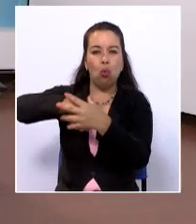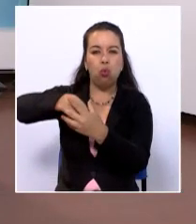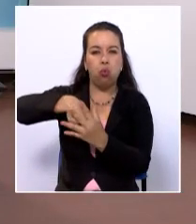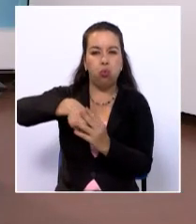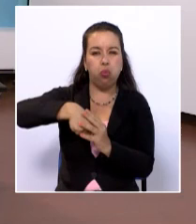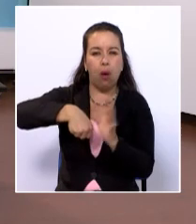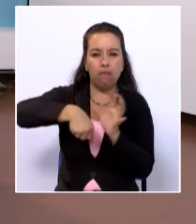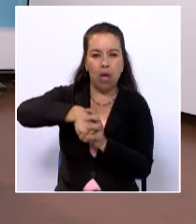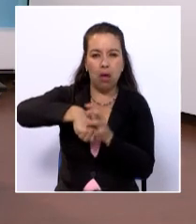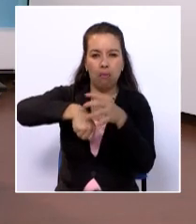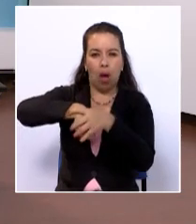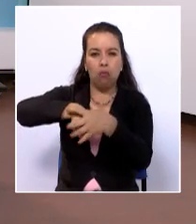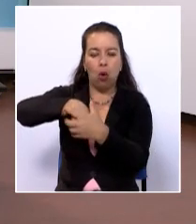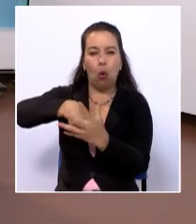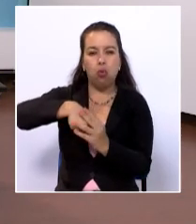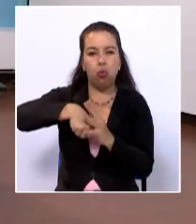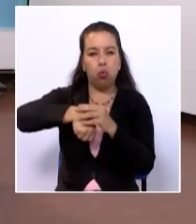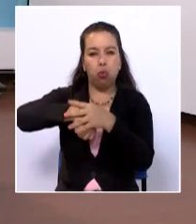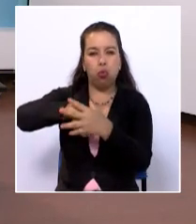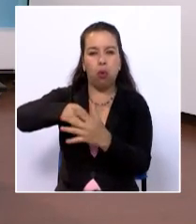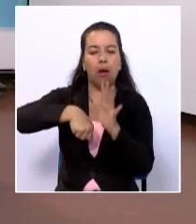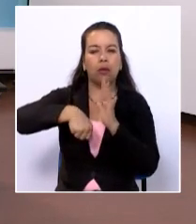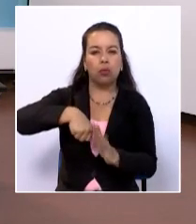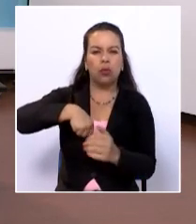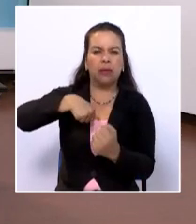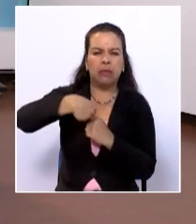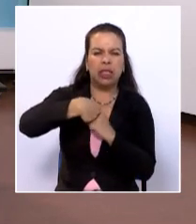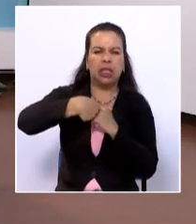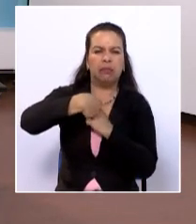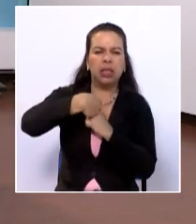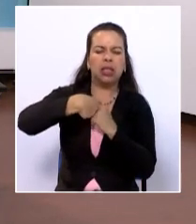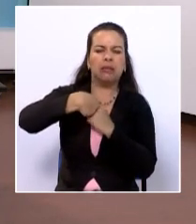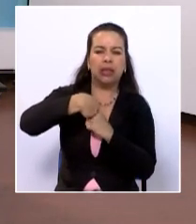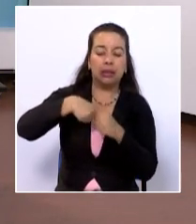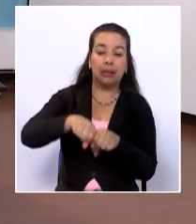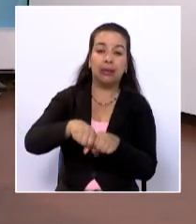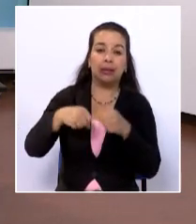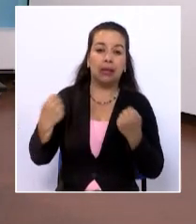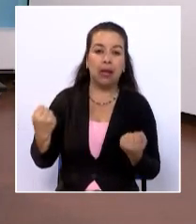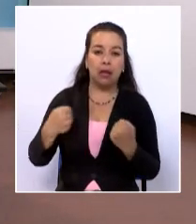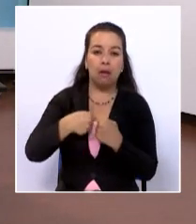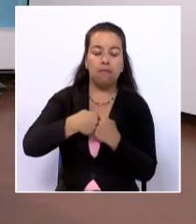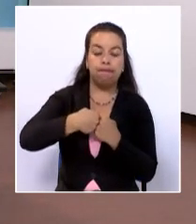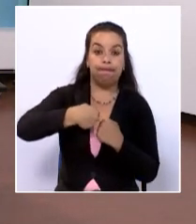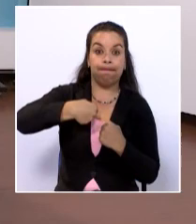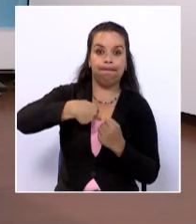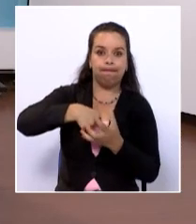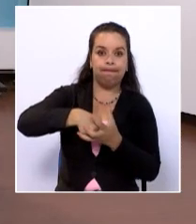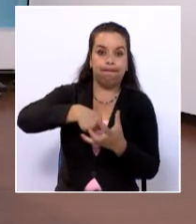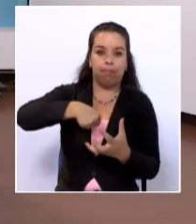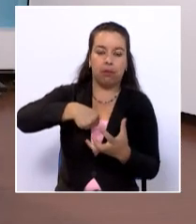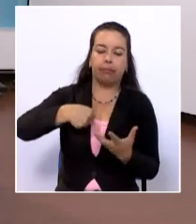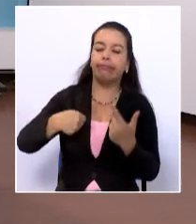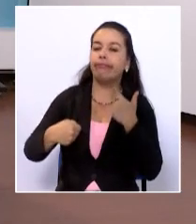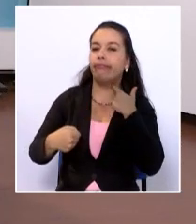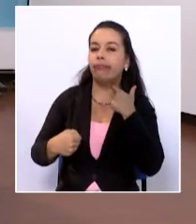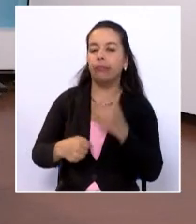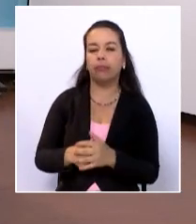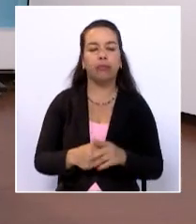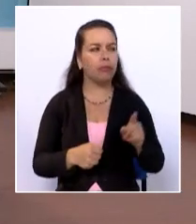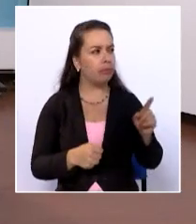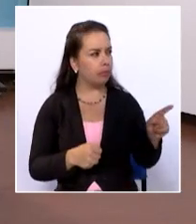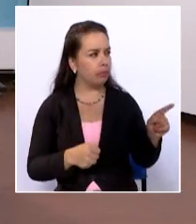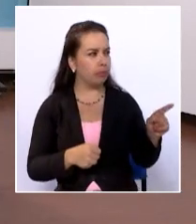empaques que embi que evitan que los huesos rocen se están desgastando o se rompieron entonces se inflama y cuando comenta doctor y sólo ve doctor